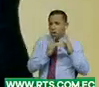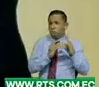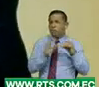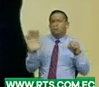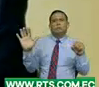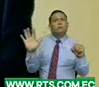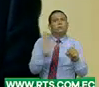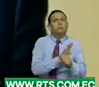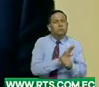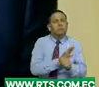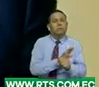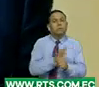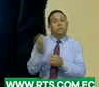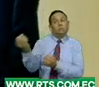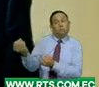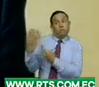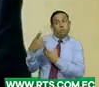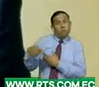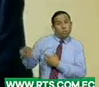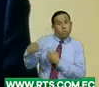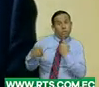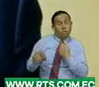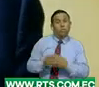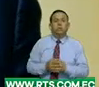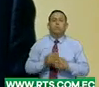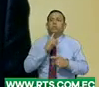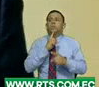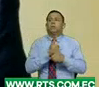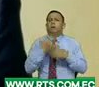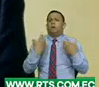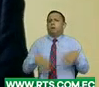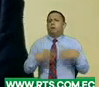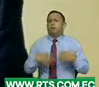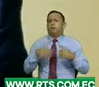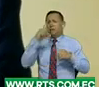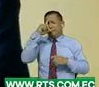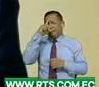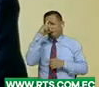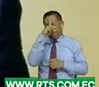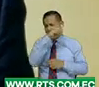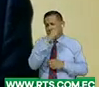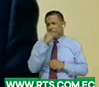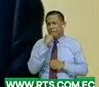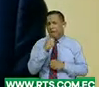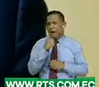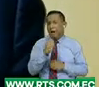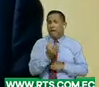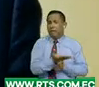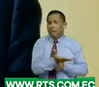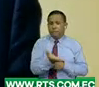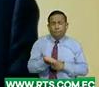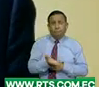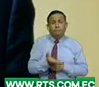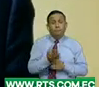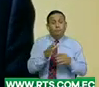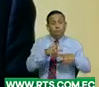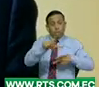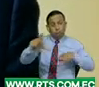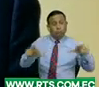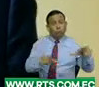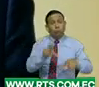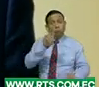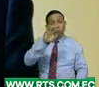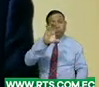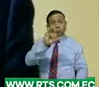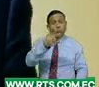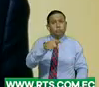informado claramente pues que la situación es bastante complicada existe en la sala debussy completamente llena